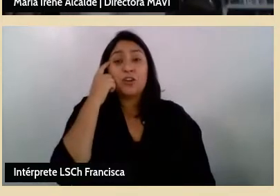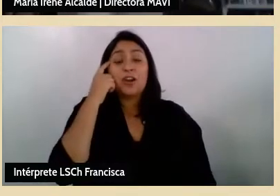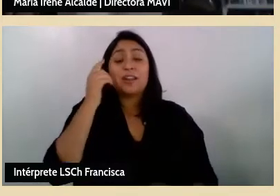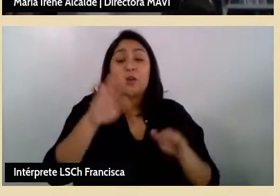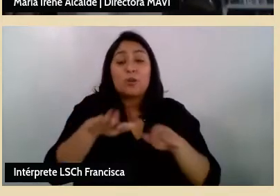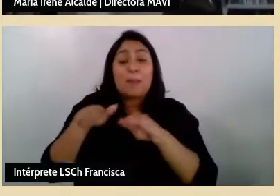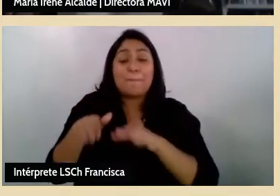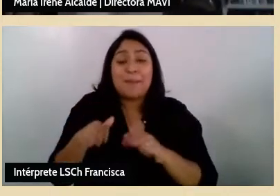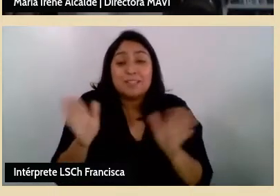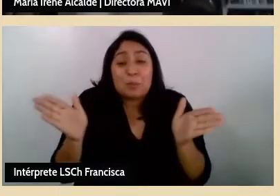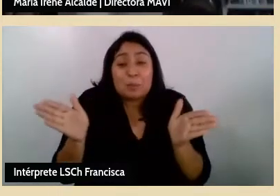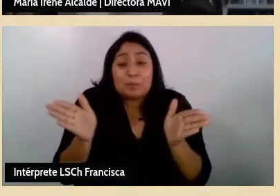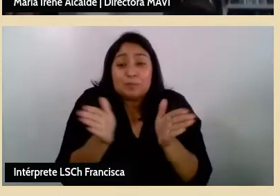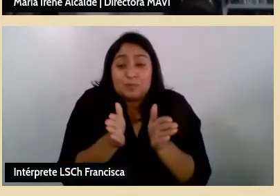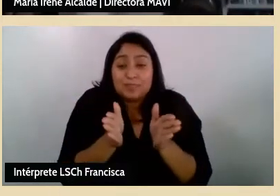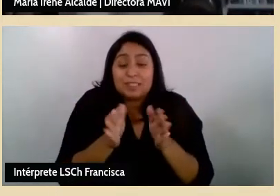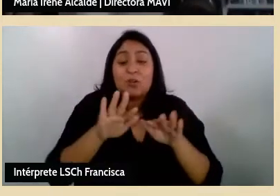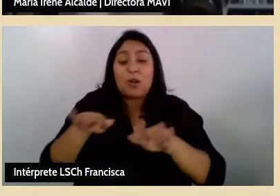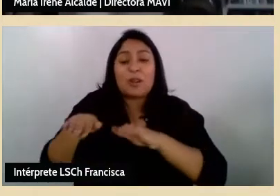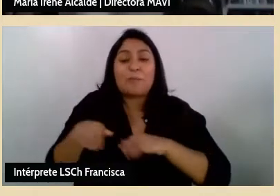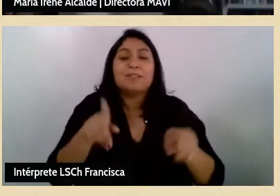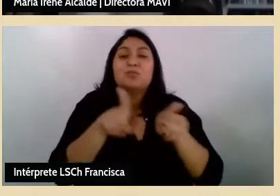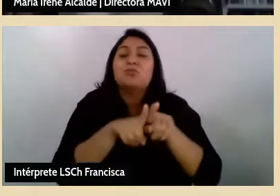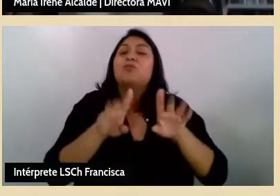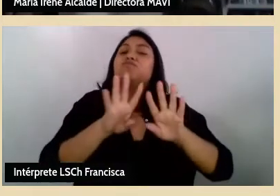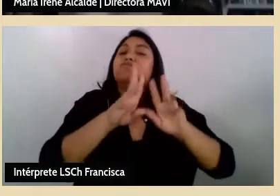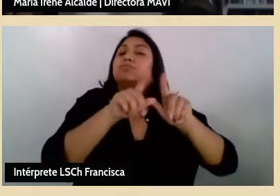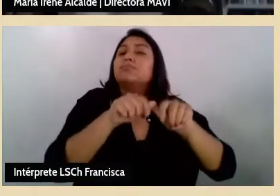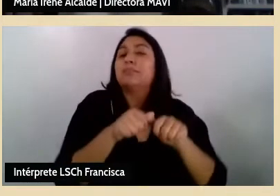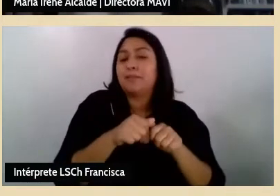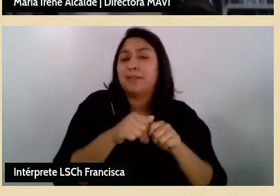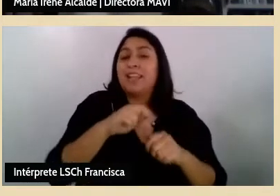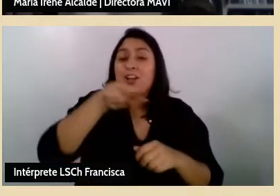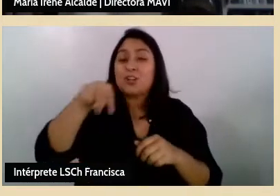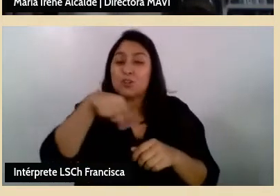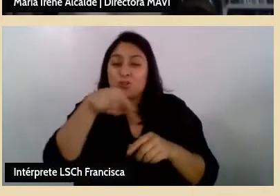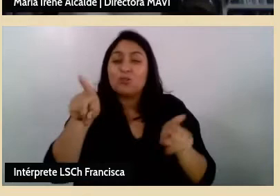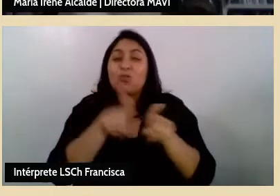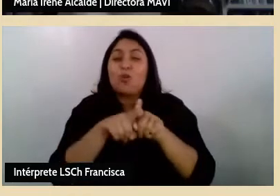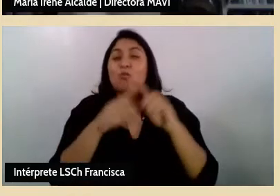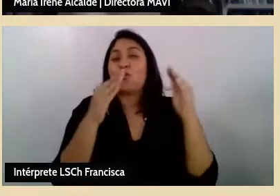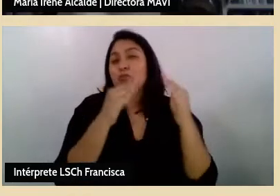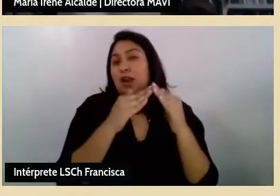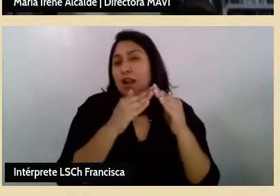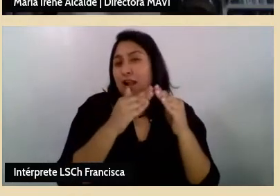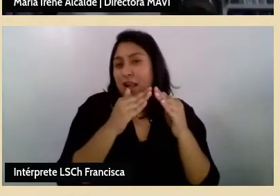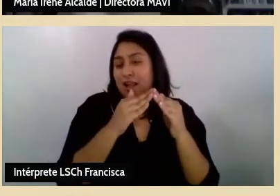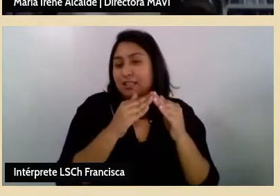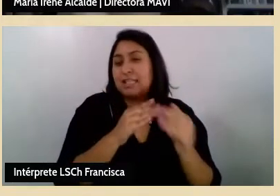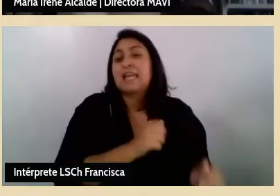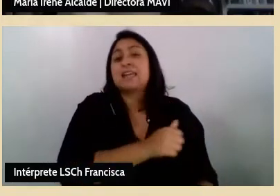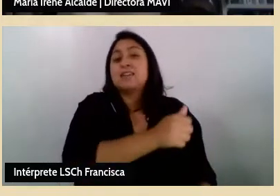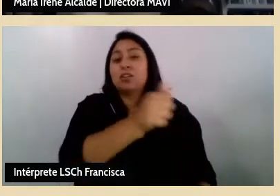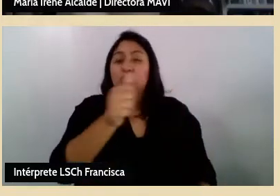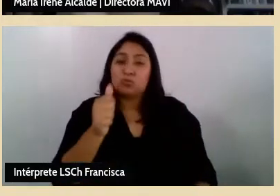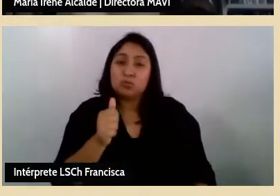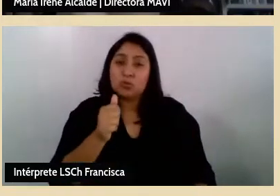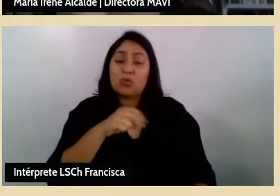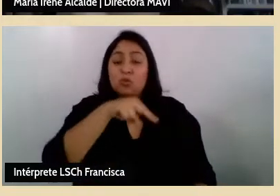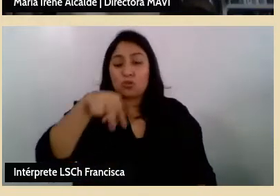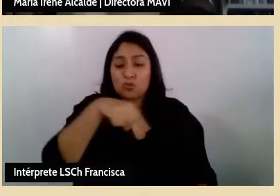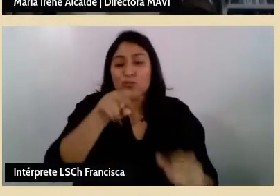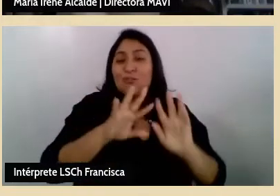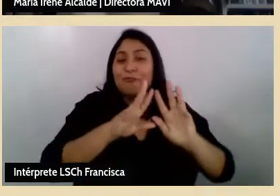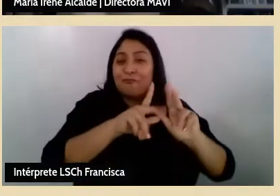se convierte en un espacio muy familiar, ya somos una casa finalmente donde todos nosotros somos familia,